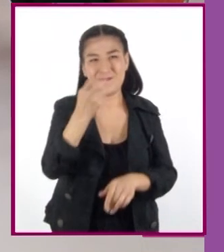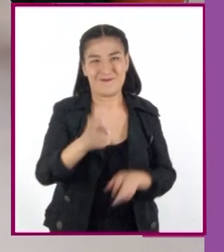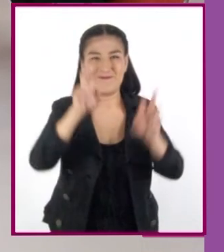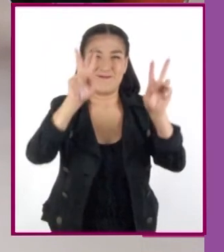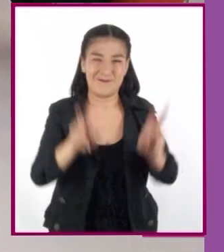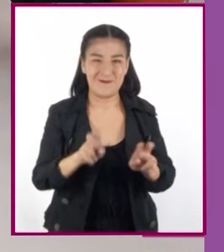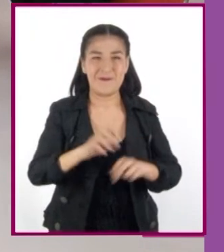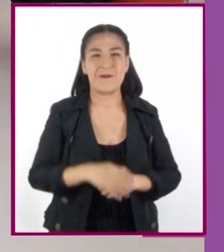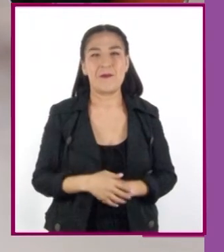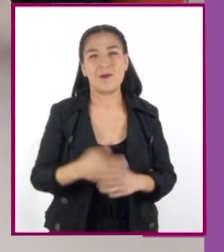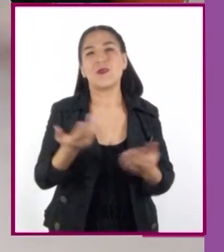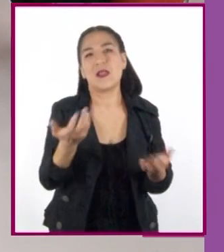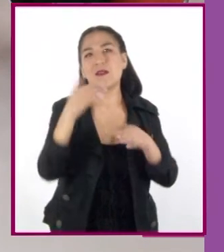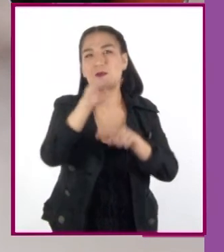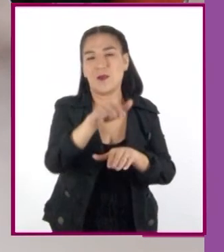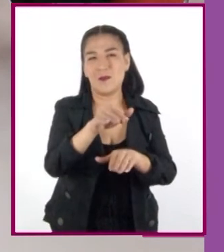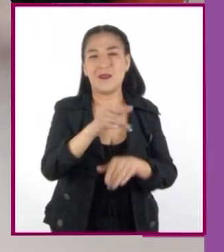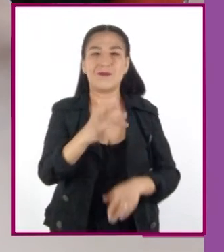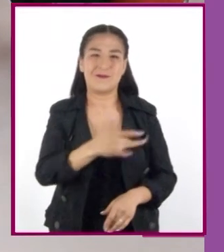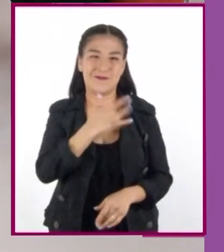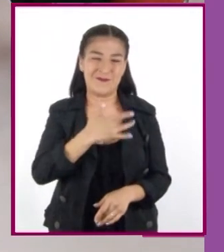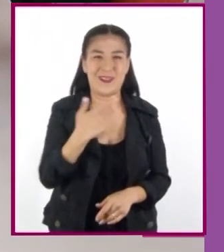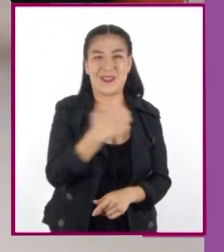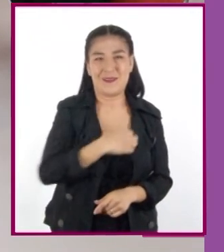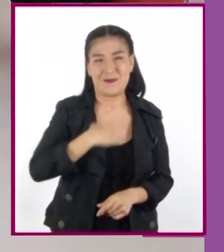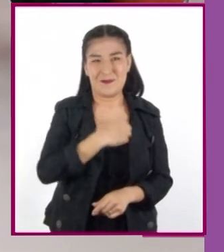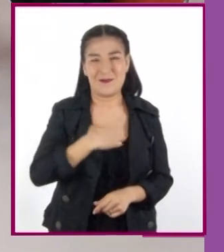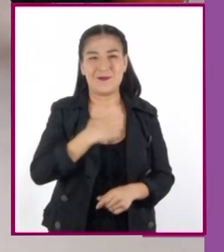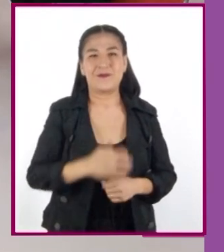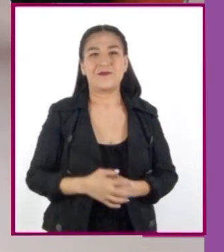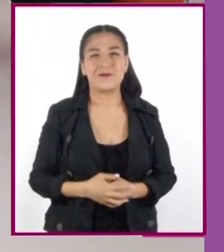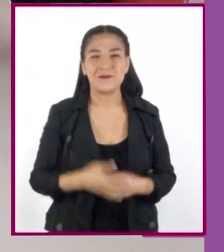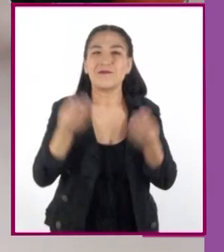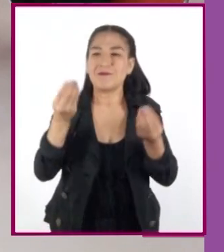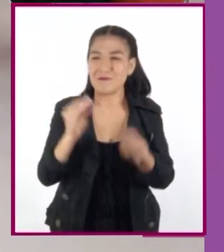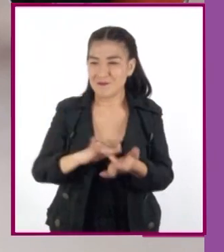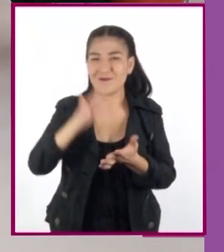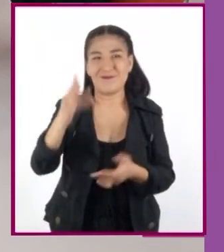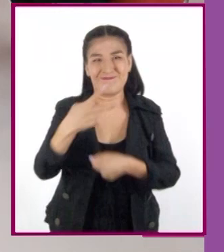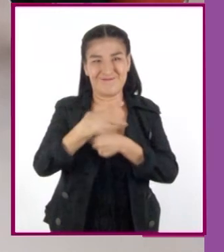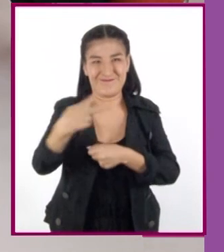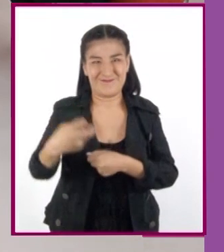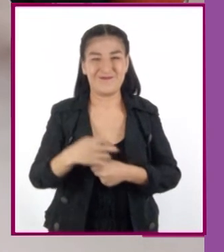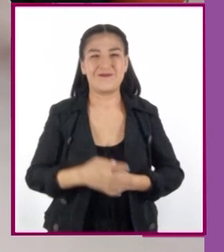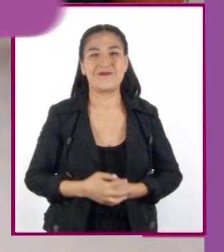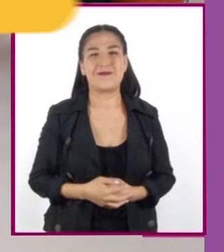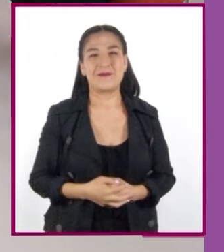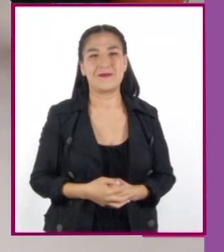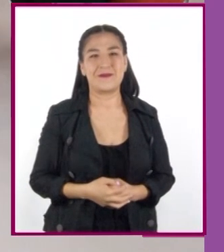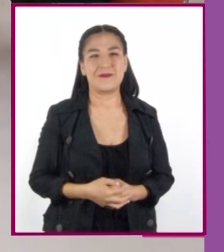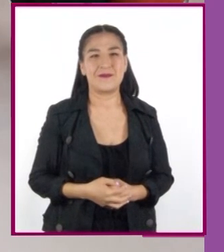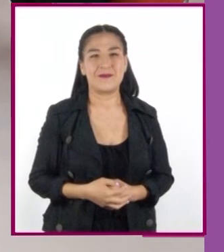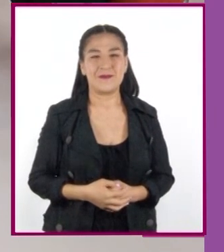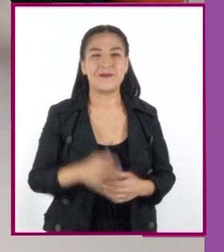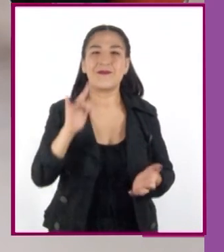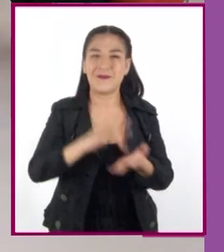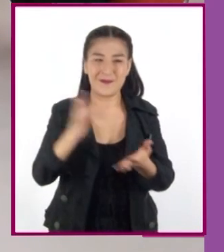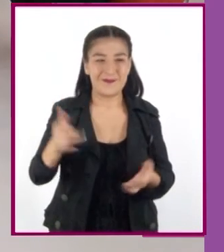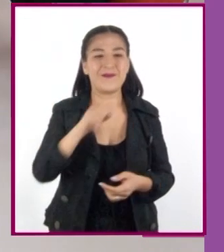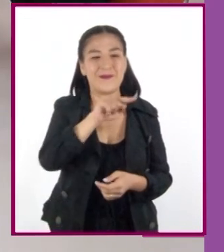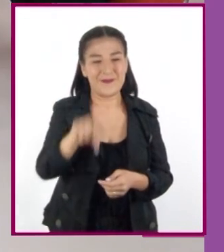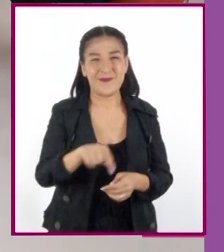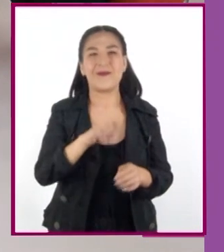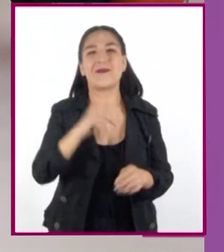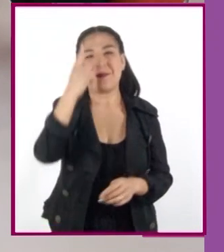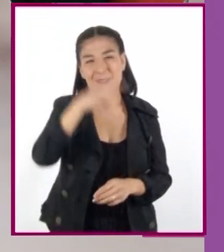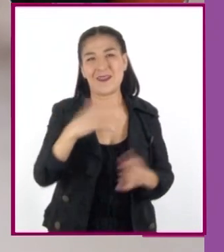temas relacionados con las emociones. Muchas gracias por la invitación. Gracias por